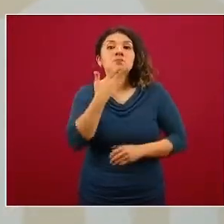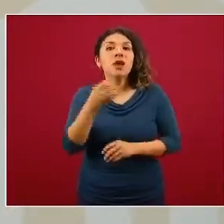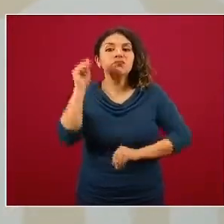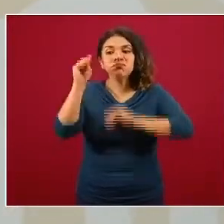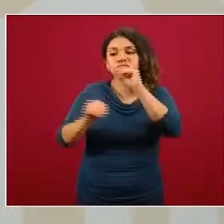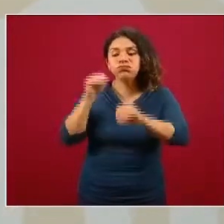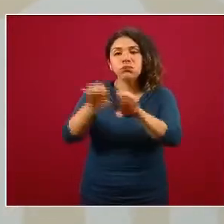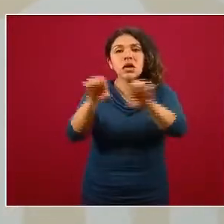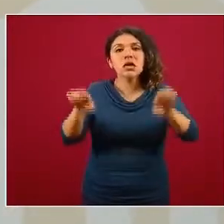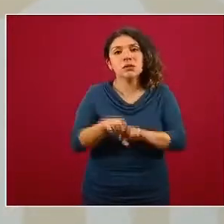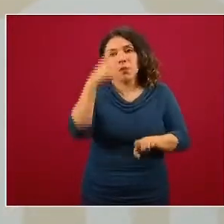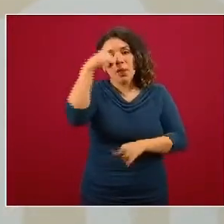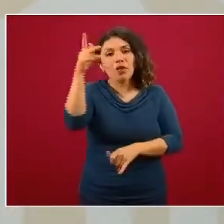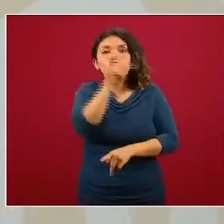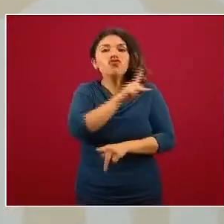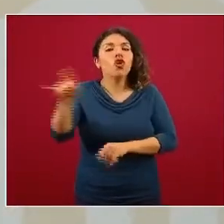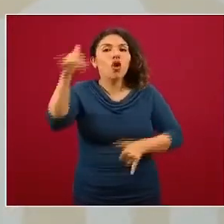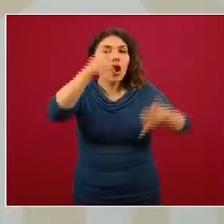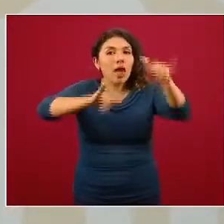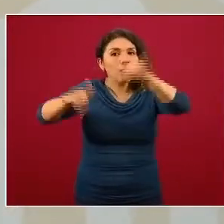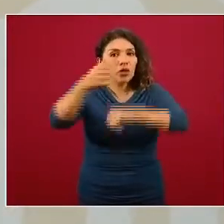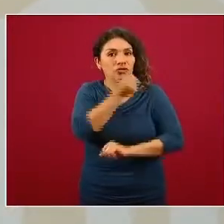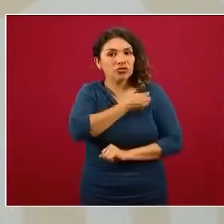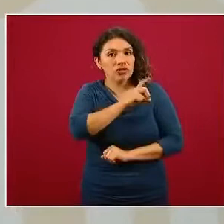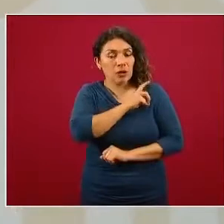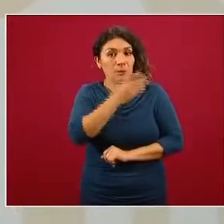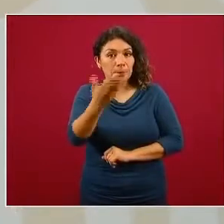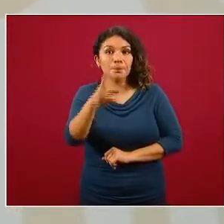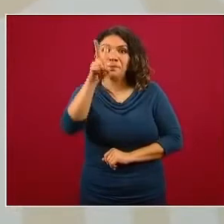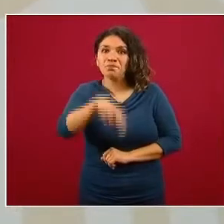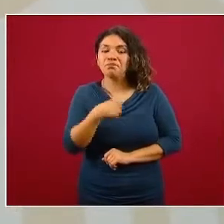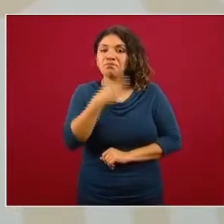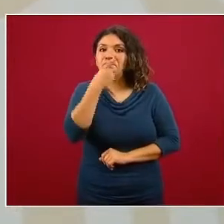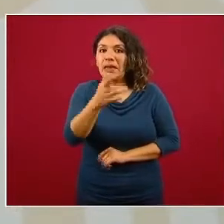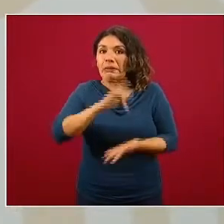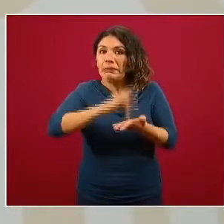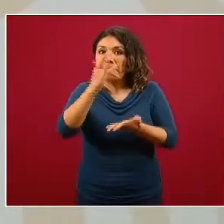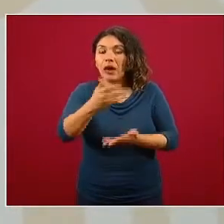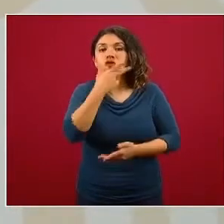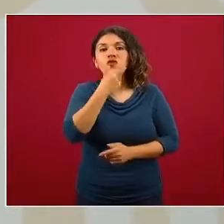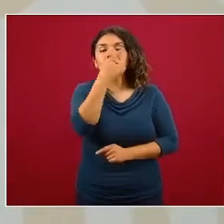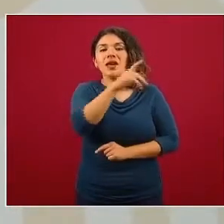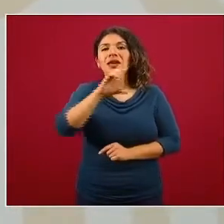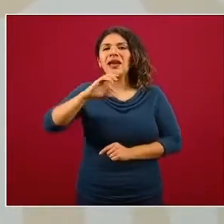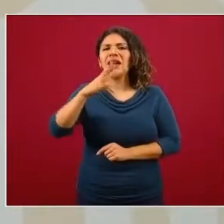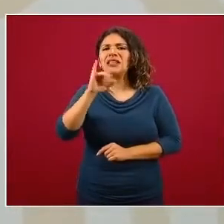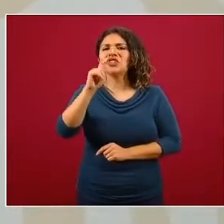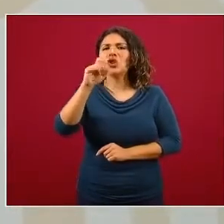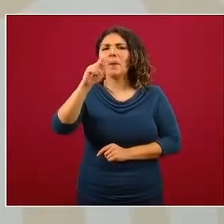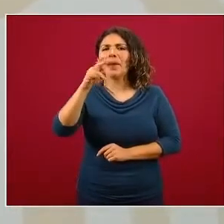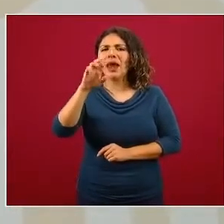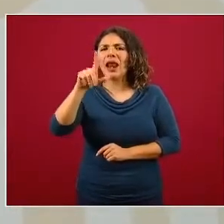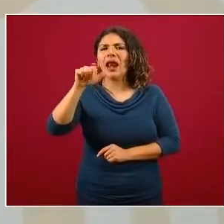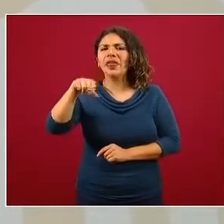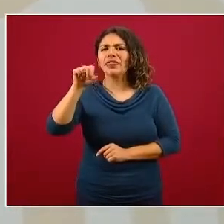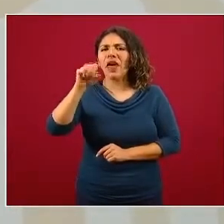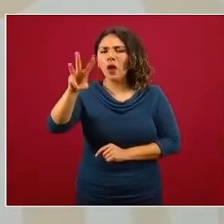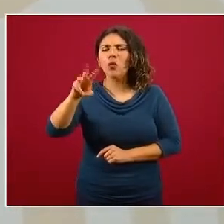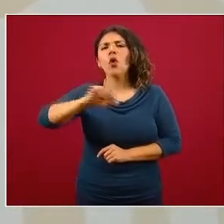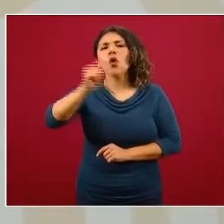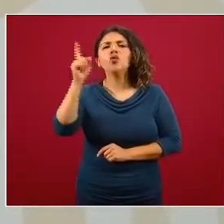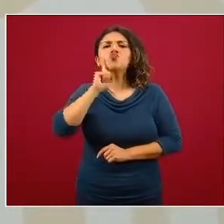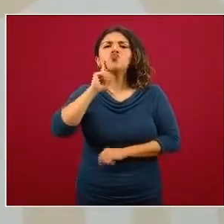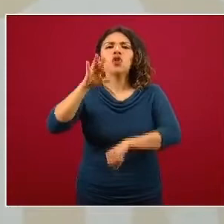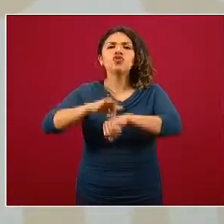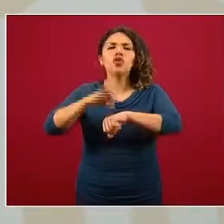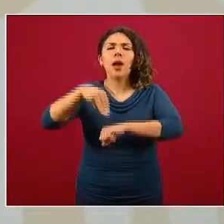equipar la Red Nacional de Laboratorios de Salud Pública. De modo que agradecemos al embajador Christopher Landó, a la doctora María Julia